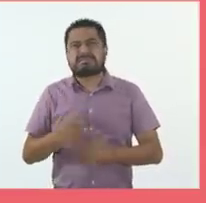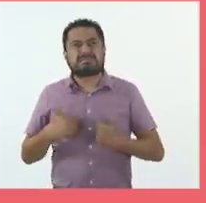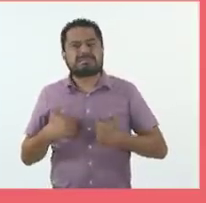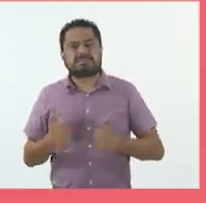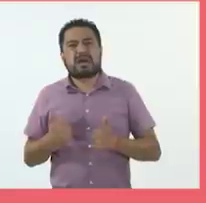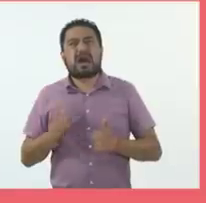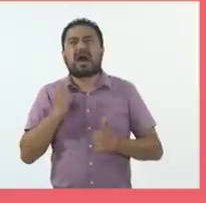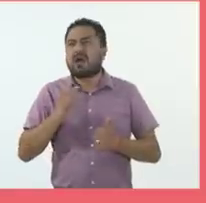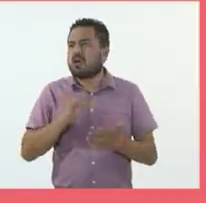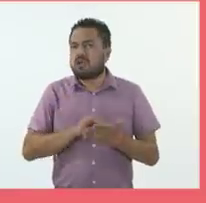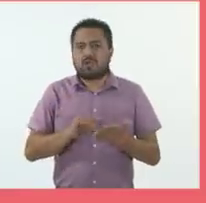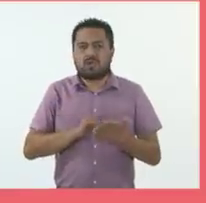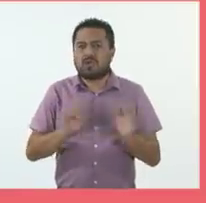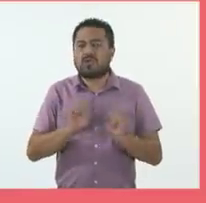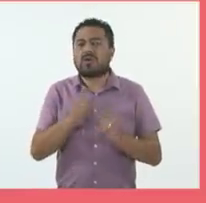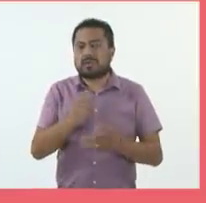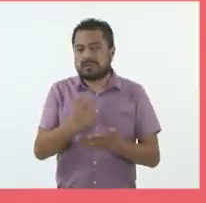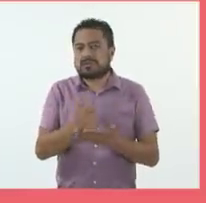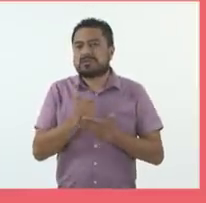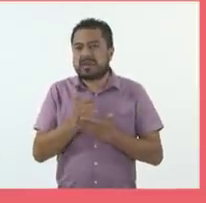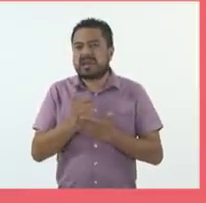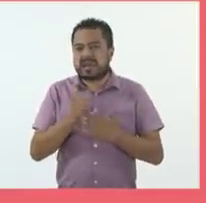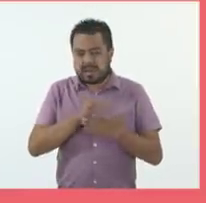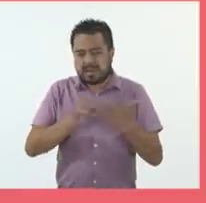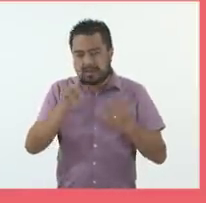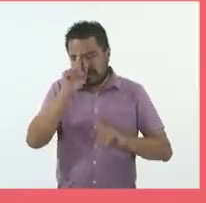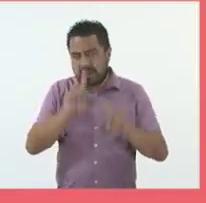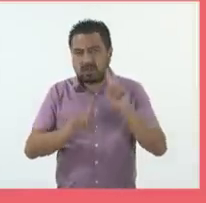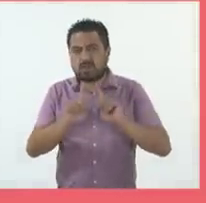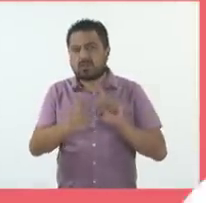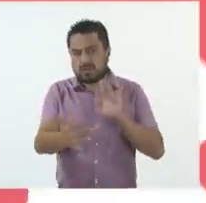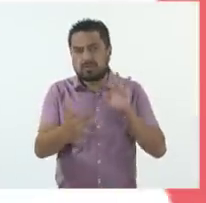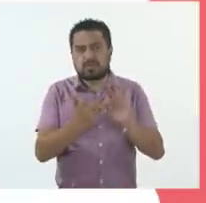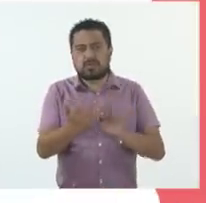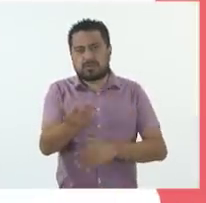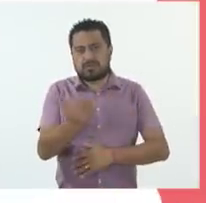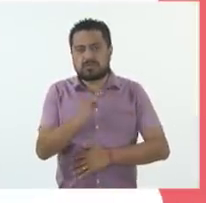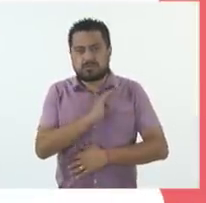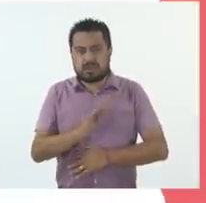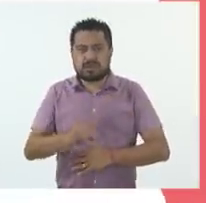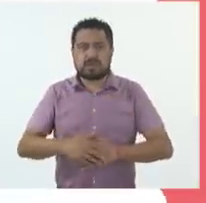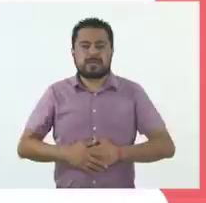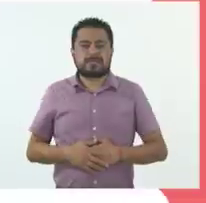lees, o necesitas ayuda para resolver tus dudas, contáctanos.